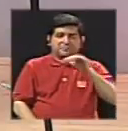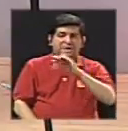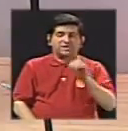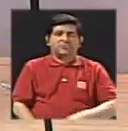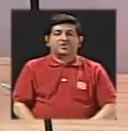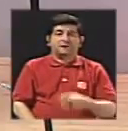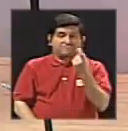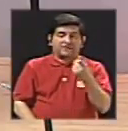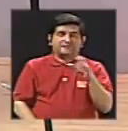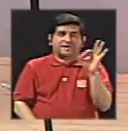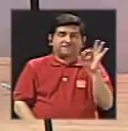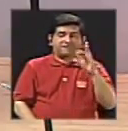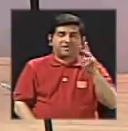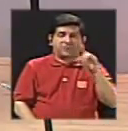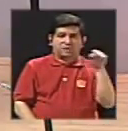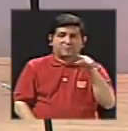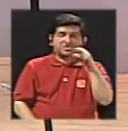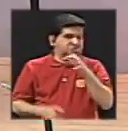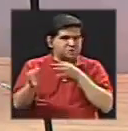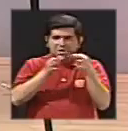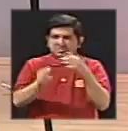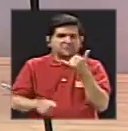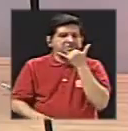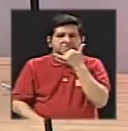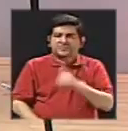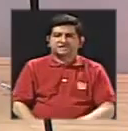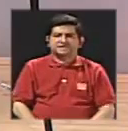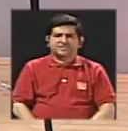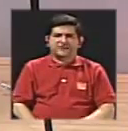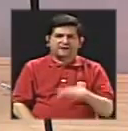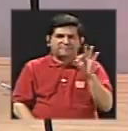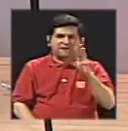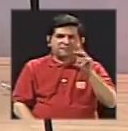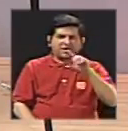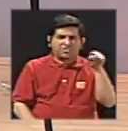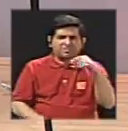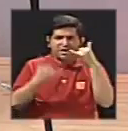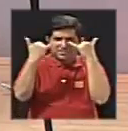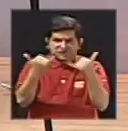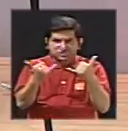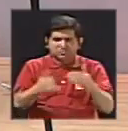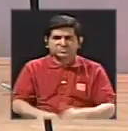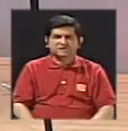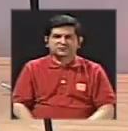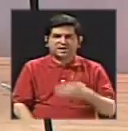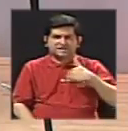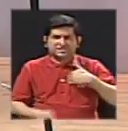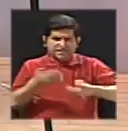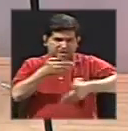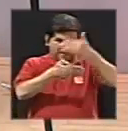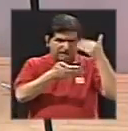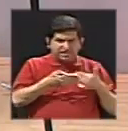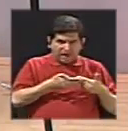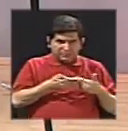marzo. Y él no da una explicación de qué es lo que va a pasar. Pero febrero y marzo ya era que se venía arrastrando,